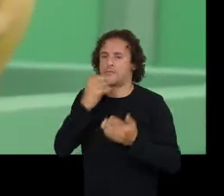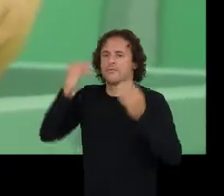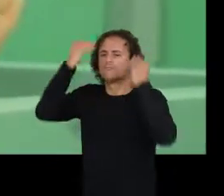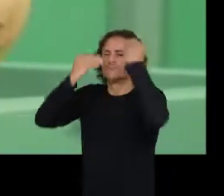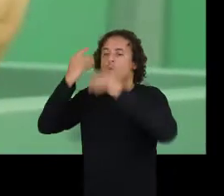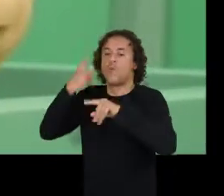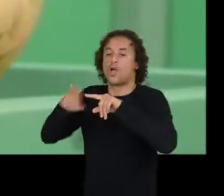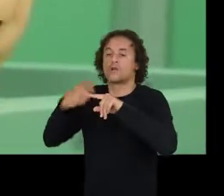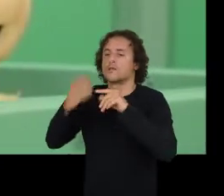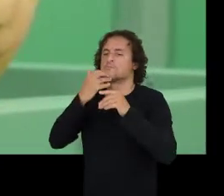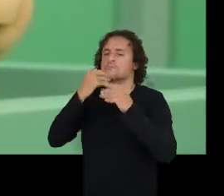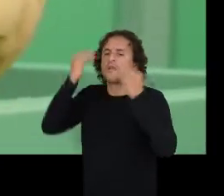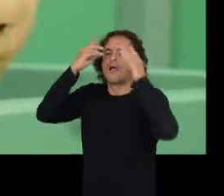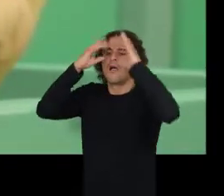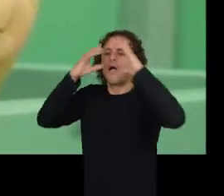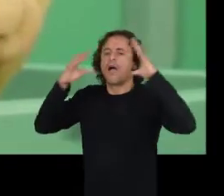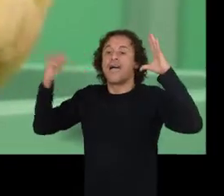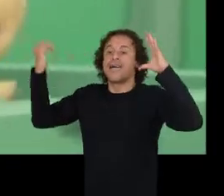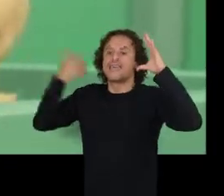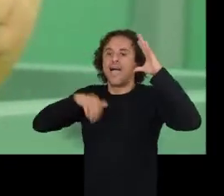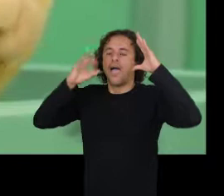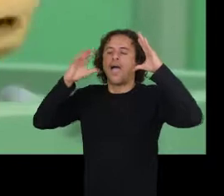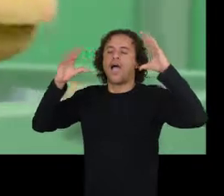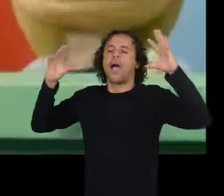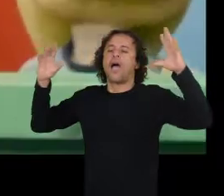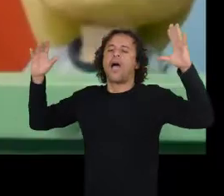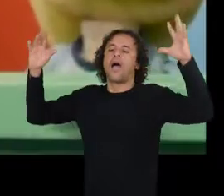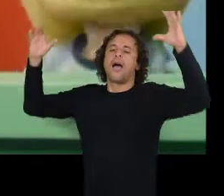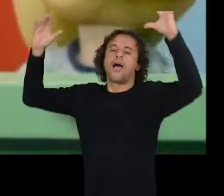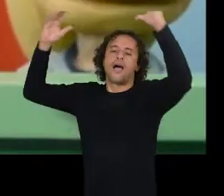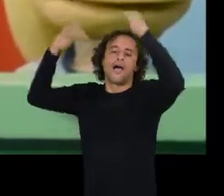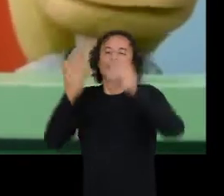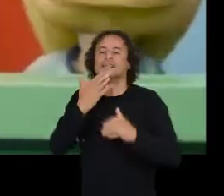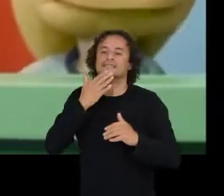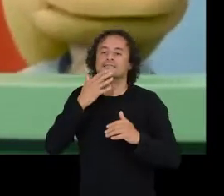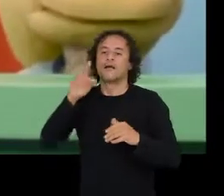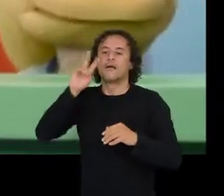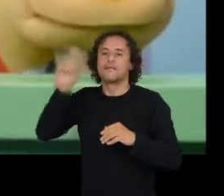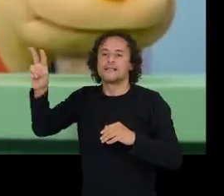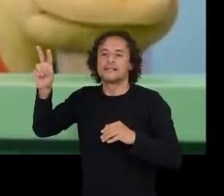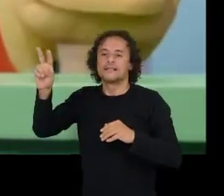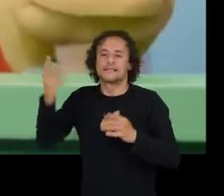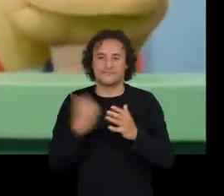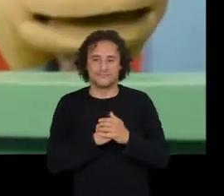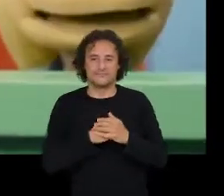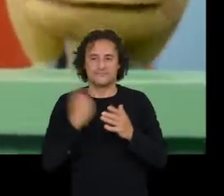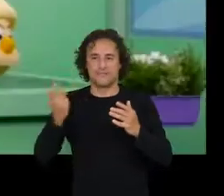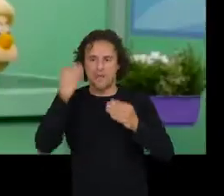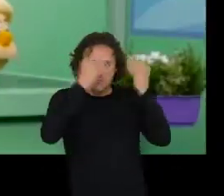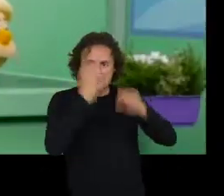cousa. ¿Qué? Pensas nunha cousa e xa estás a imaginar. É como se a vises de verdade. Só hai que pensar nunha cousa?